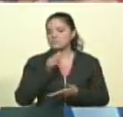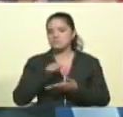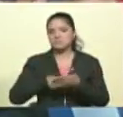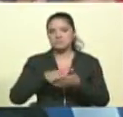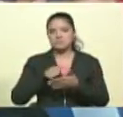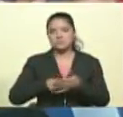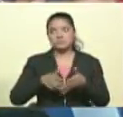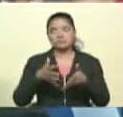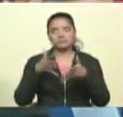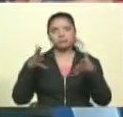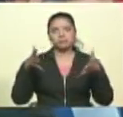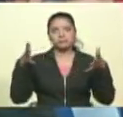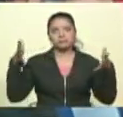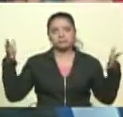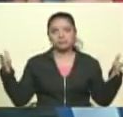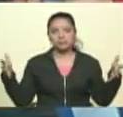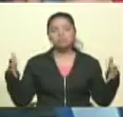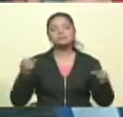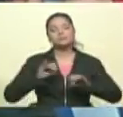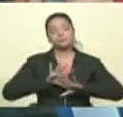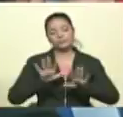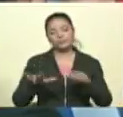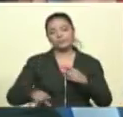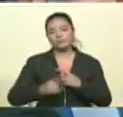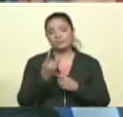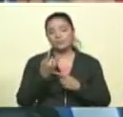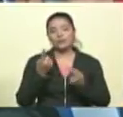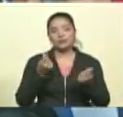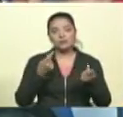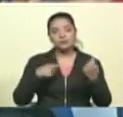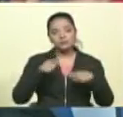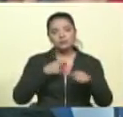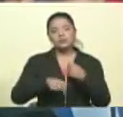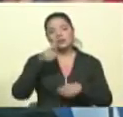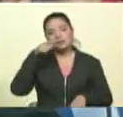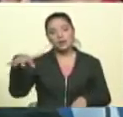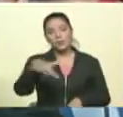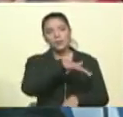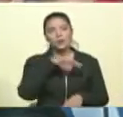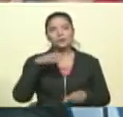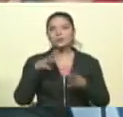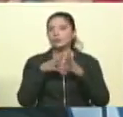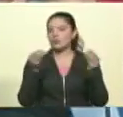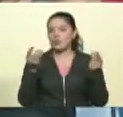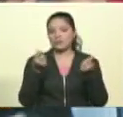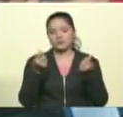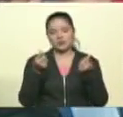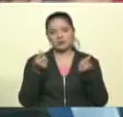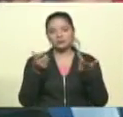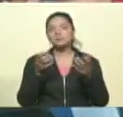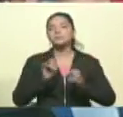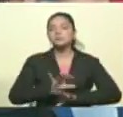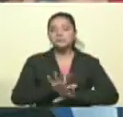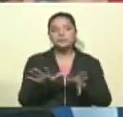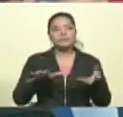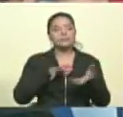gran escala, dañando pues la distribución hacia el pueblo de nuestro cono monetario, alterando